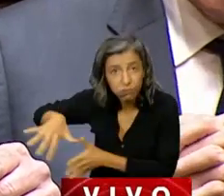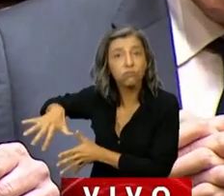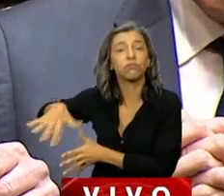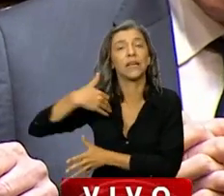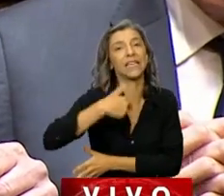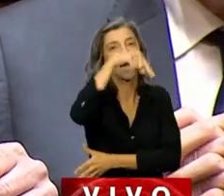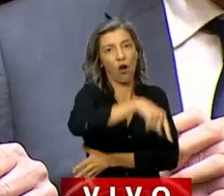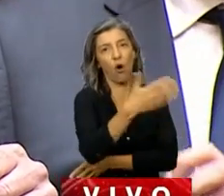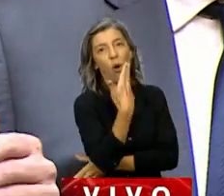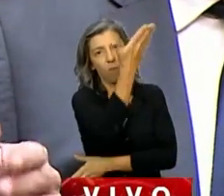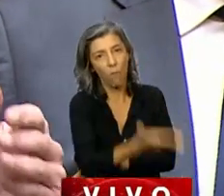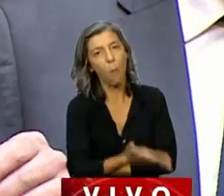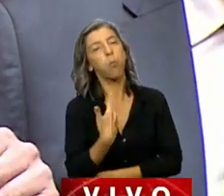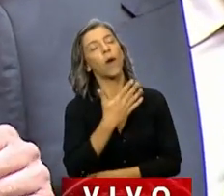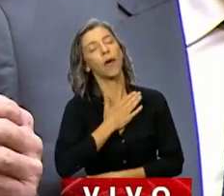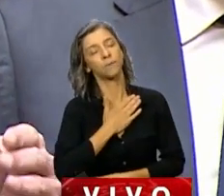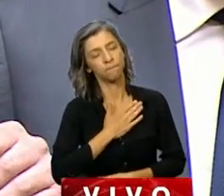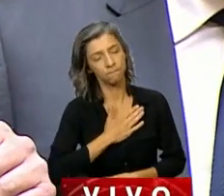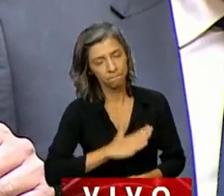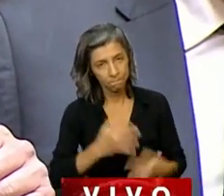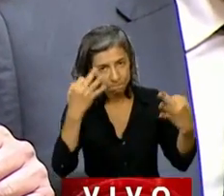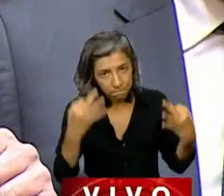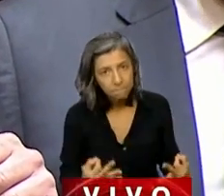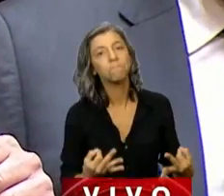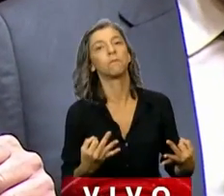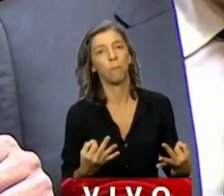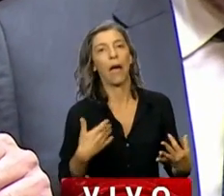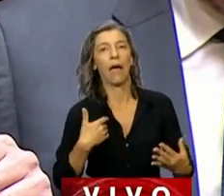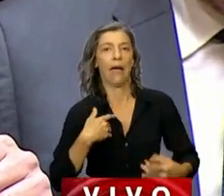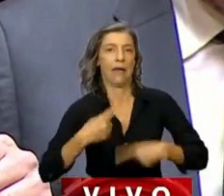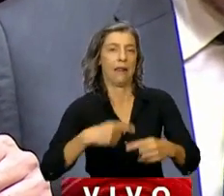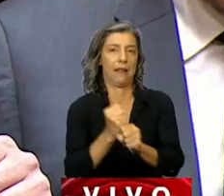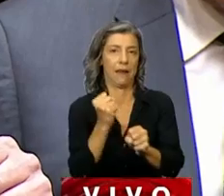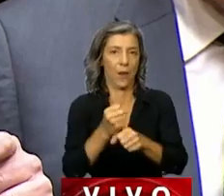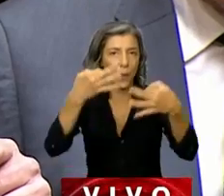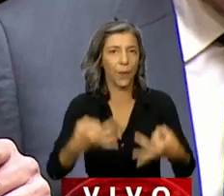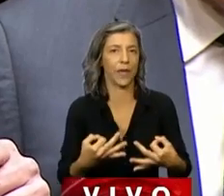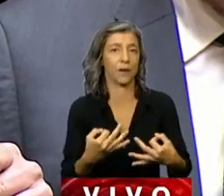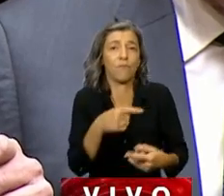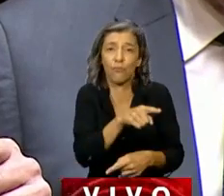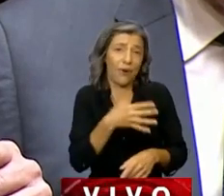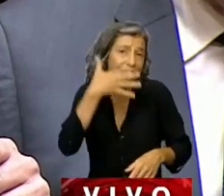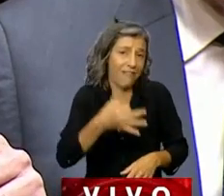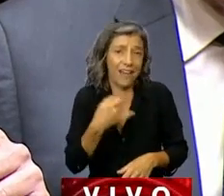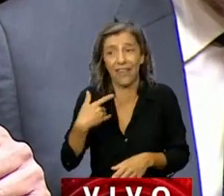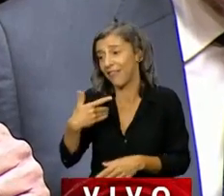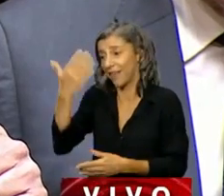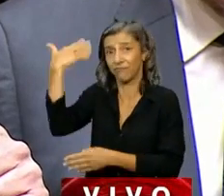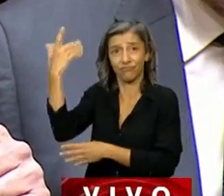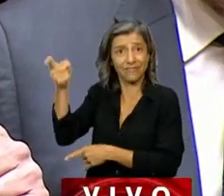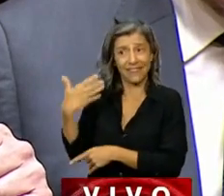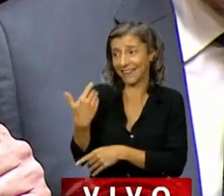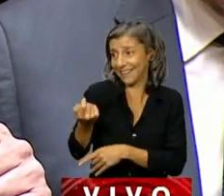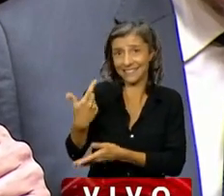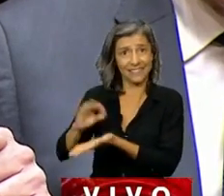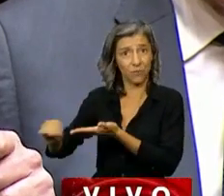ha tenido y que no se condice con lo que acaba de decir el diputado propinante. Por ese motivo, y teniendo